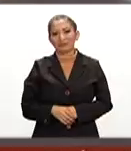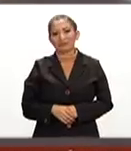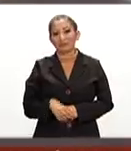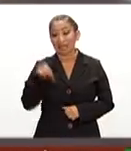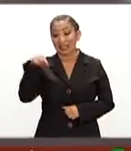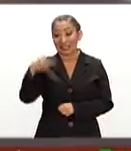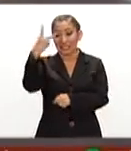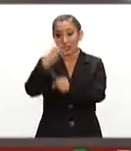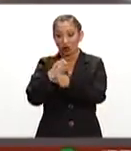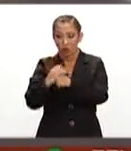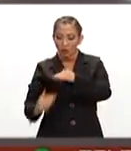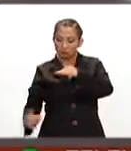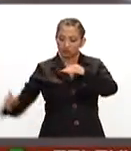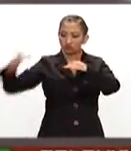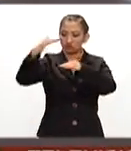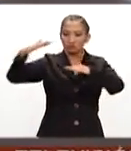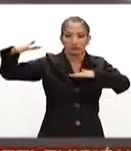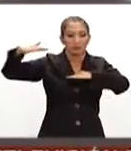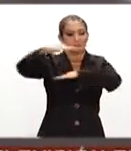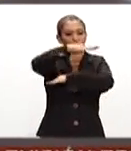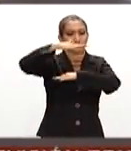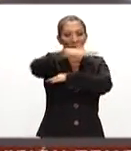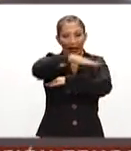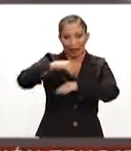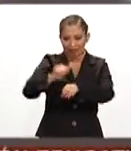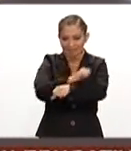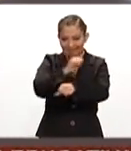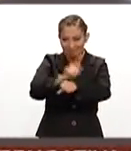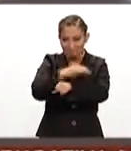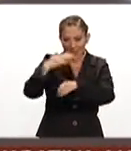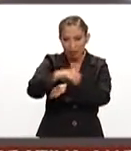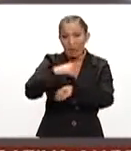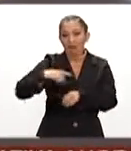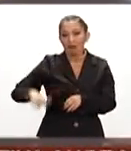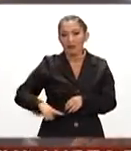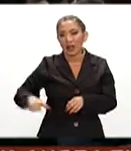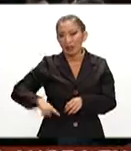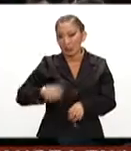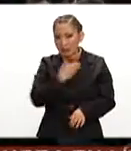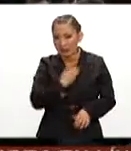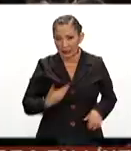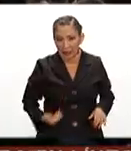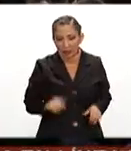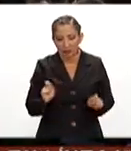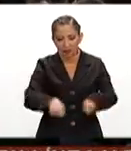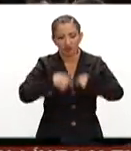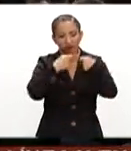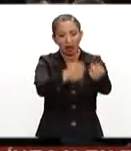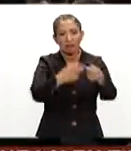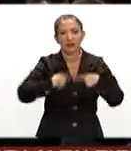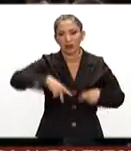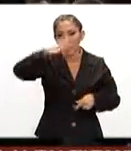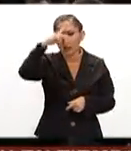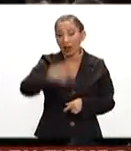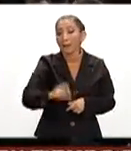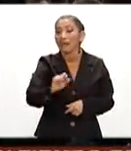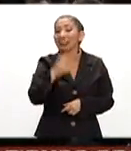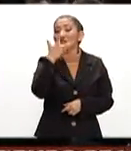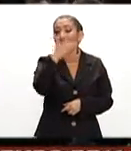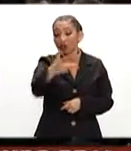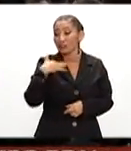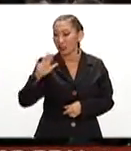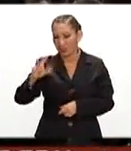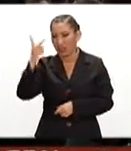Con este segundo piso que hoy se inaugura, la administración del presidente Peña Nieto ha entregado a los mexicanos 28